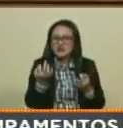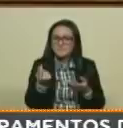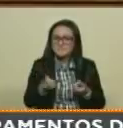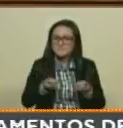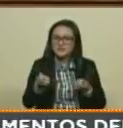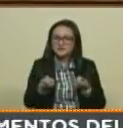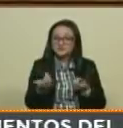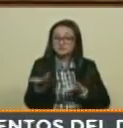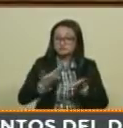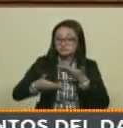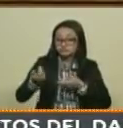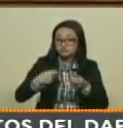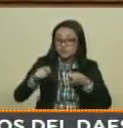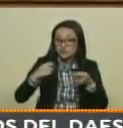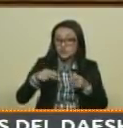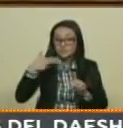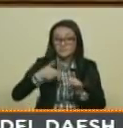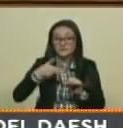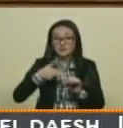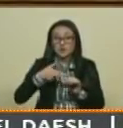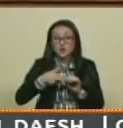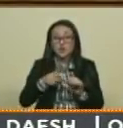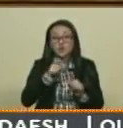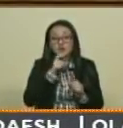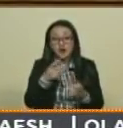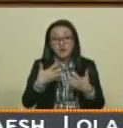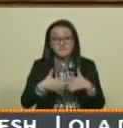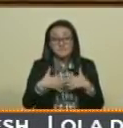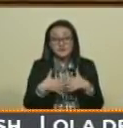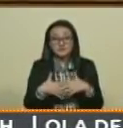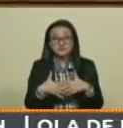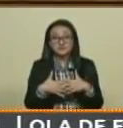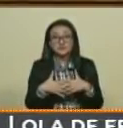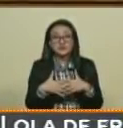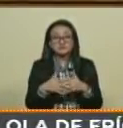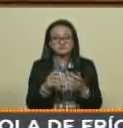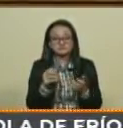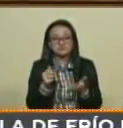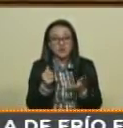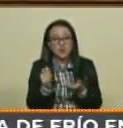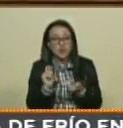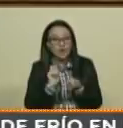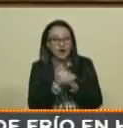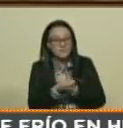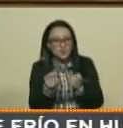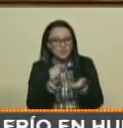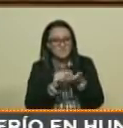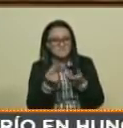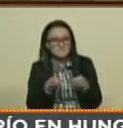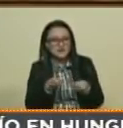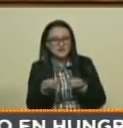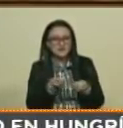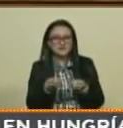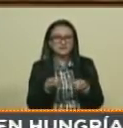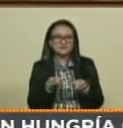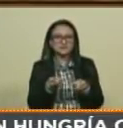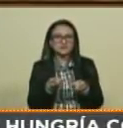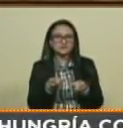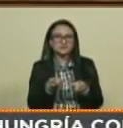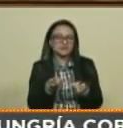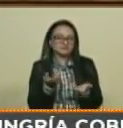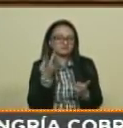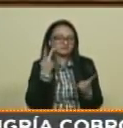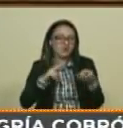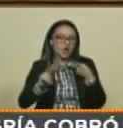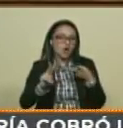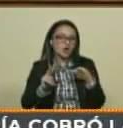la comercialización del crudo suministrado por esa empresa fueron modificados de manera intencional